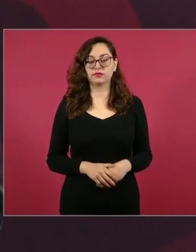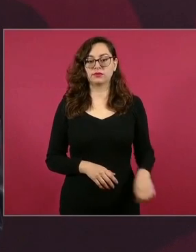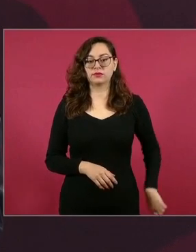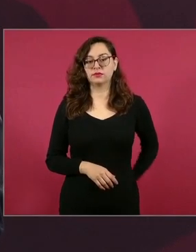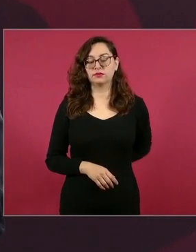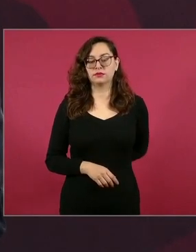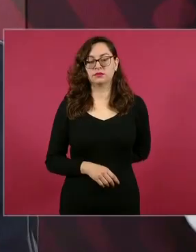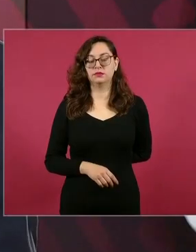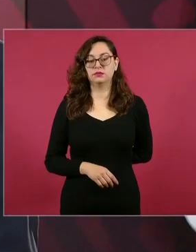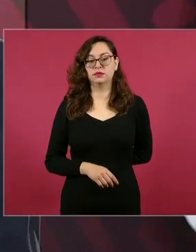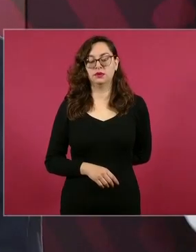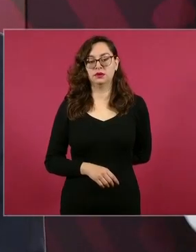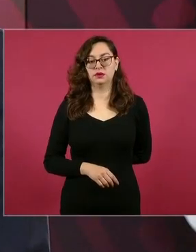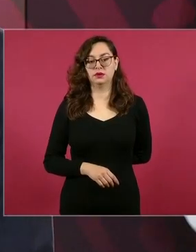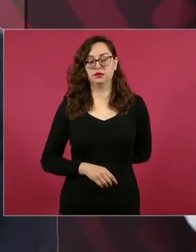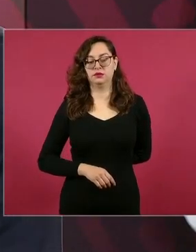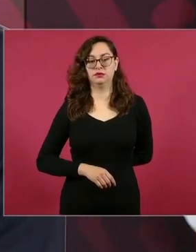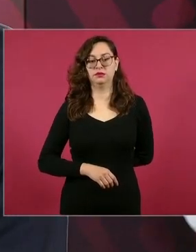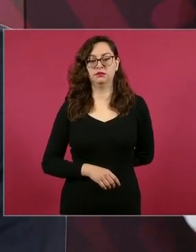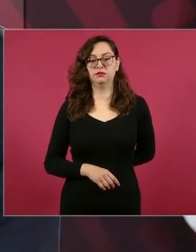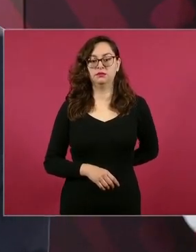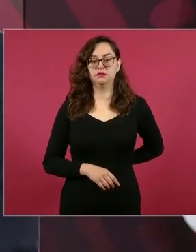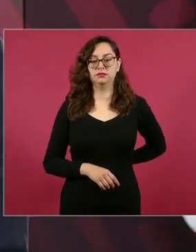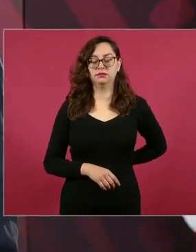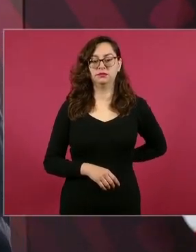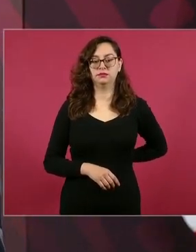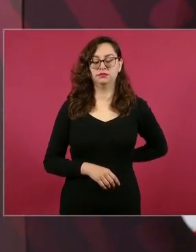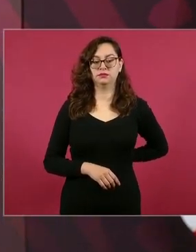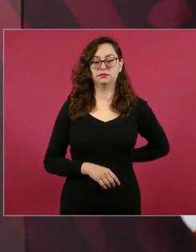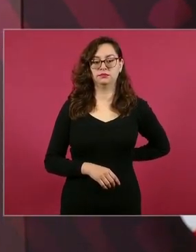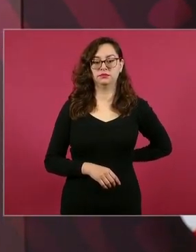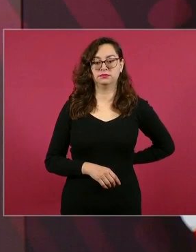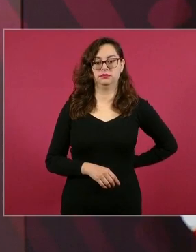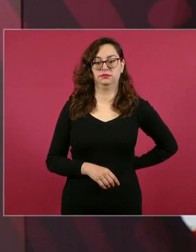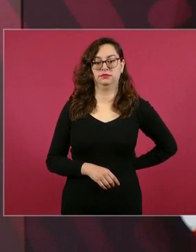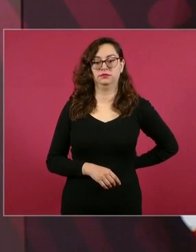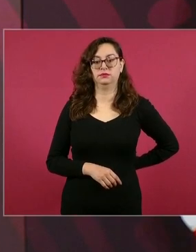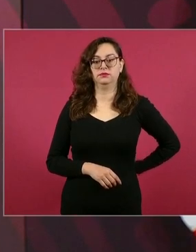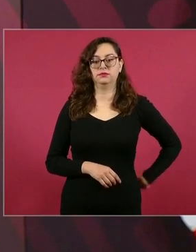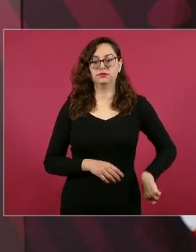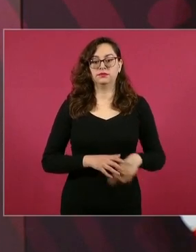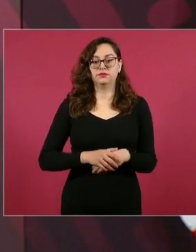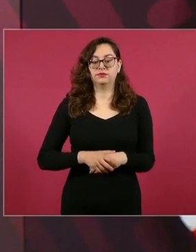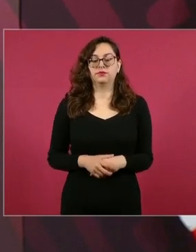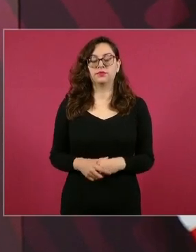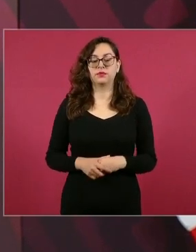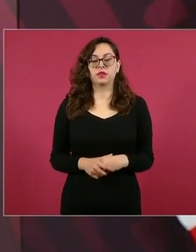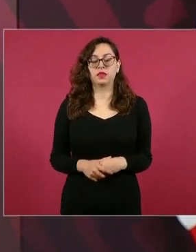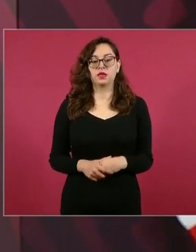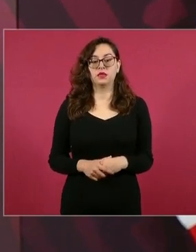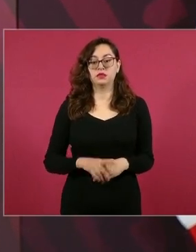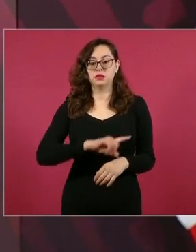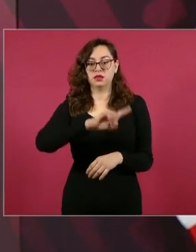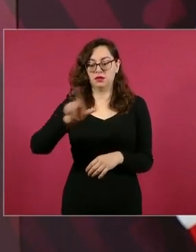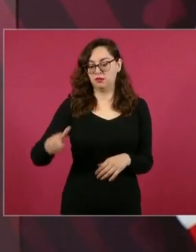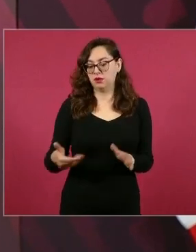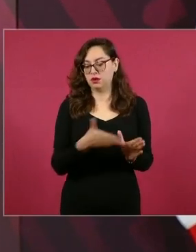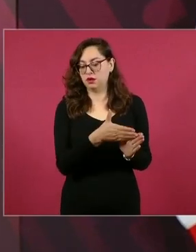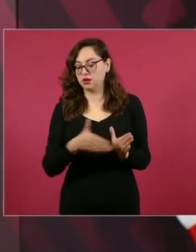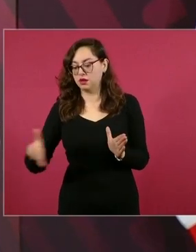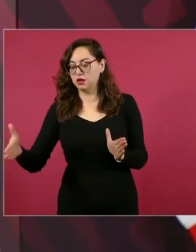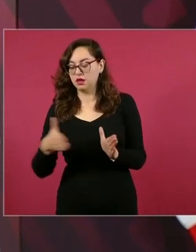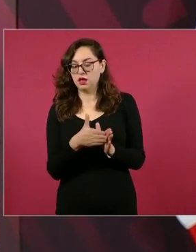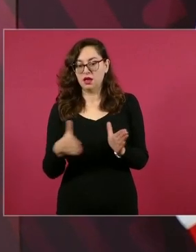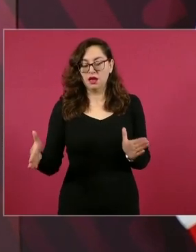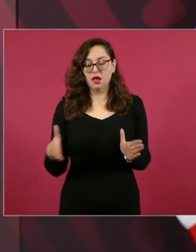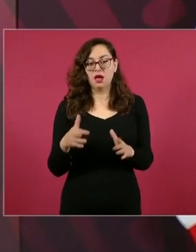los periodistas de el movimiento de reforma y los